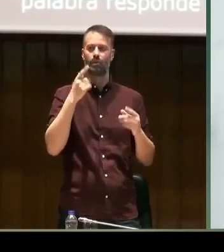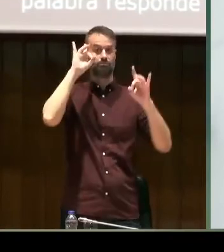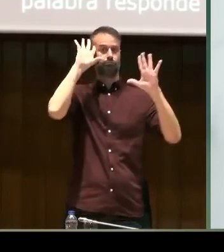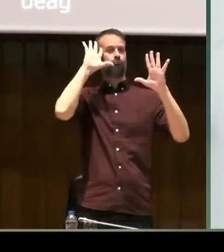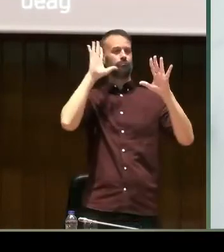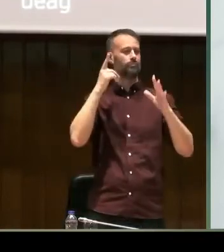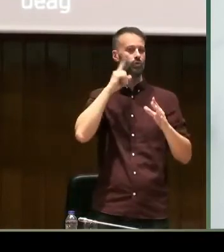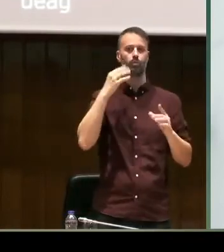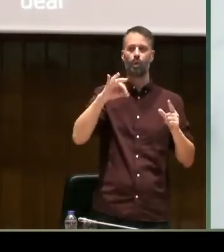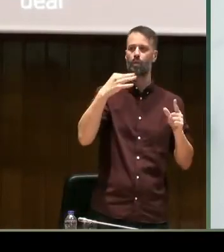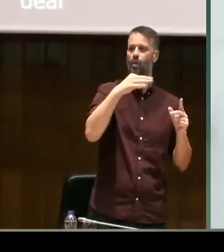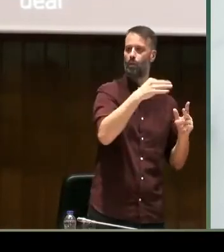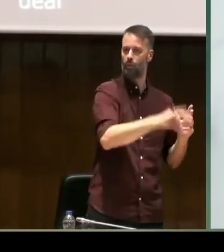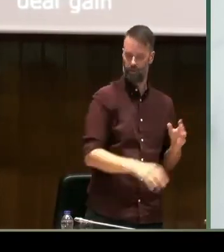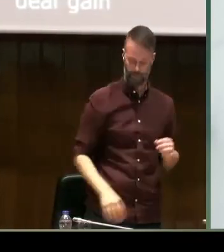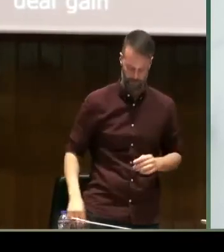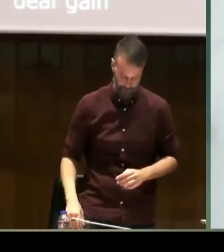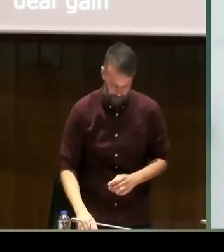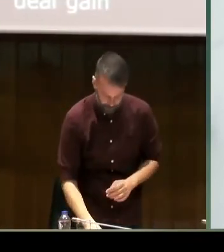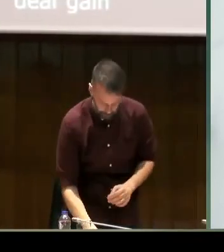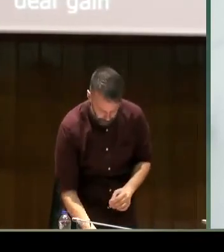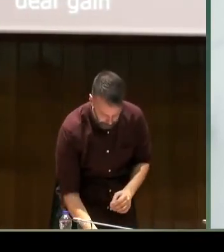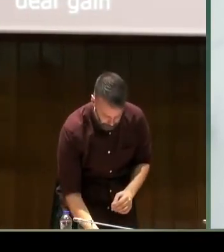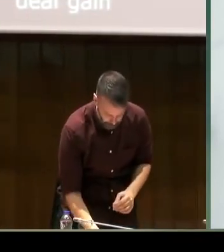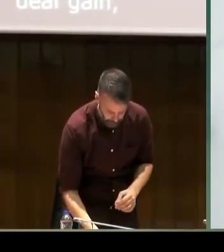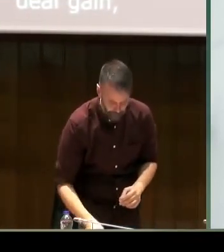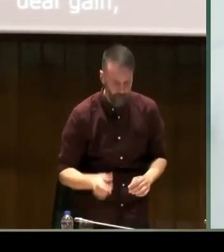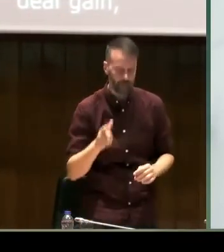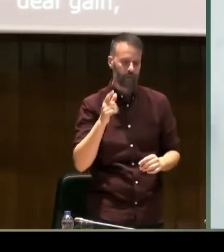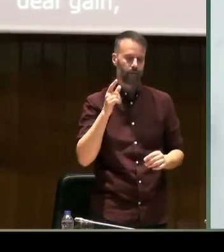aquello que se diverge de la norma. Y en este caso